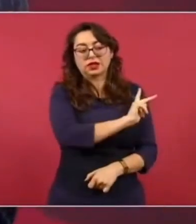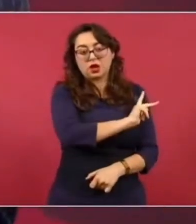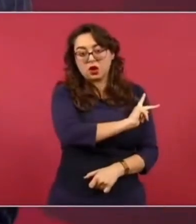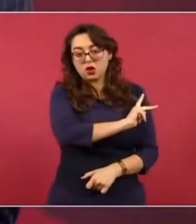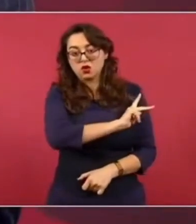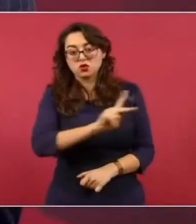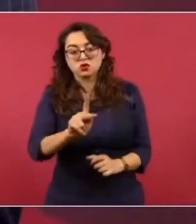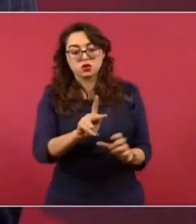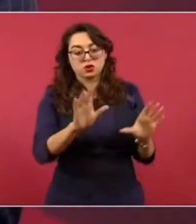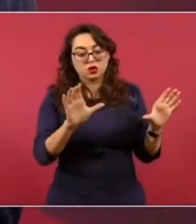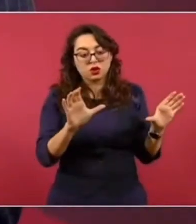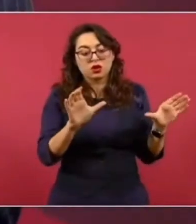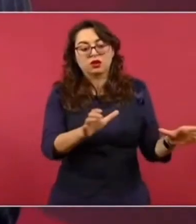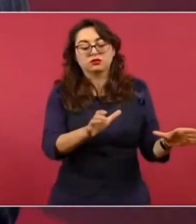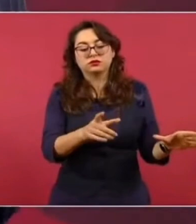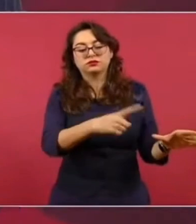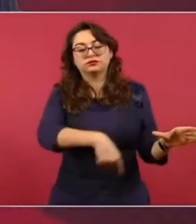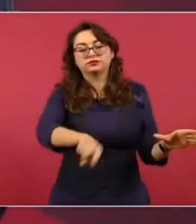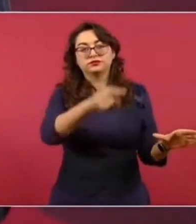son